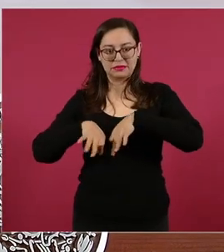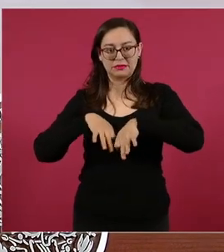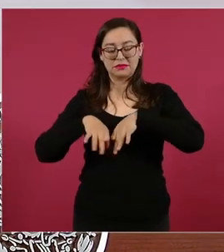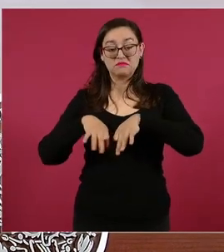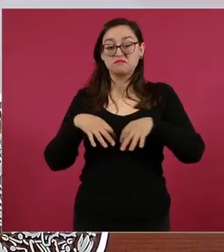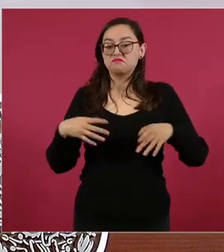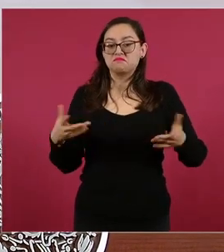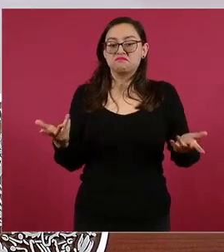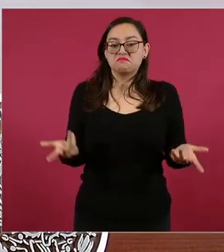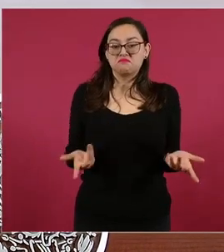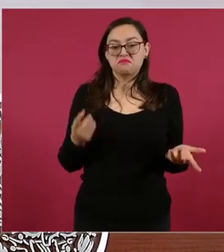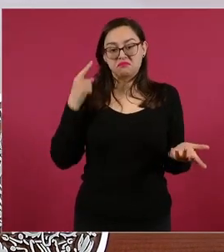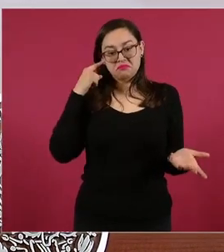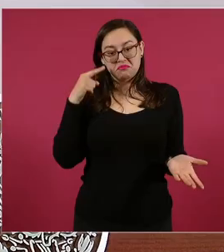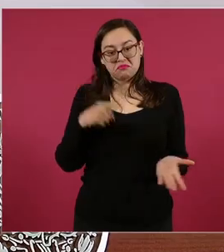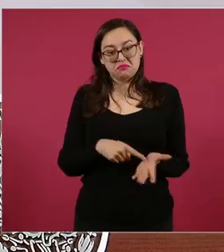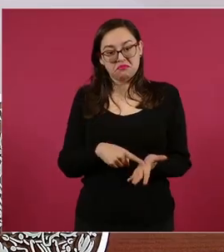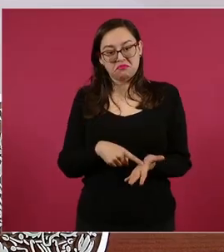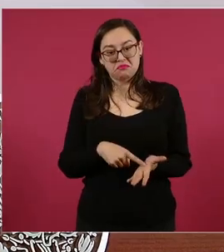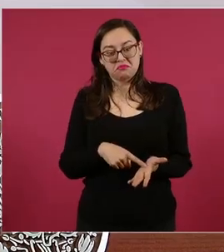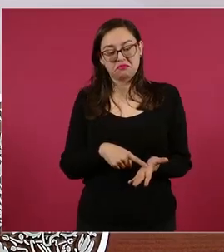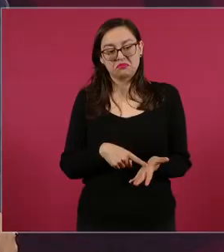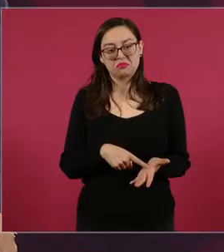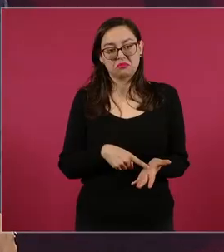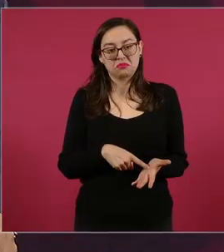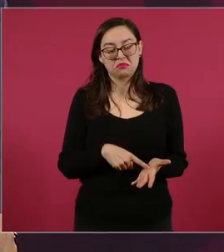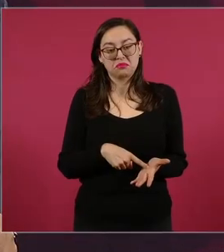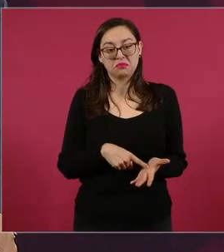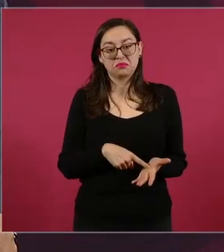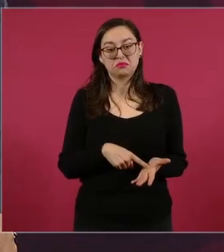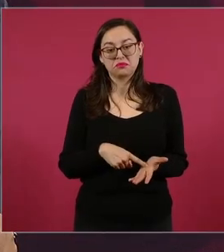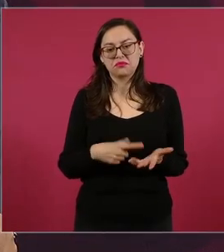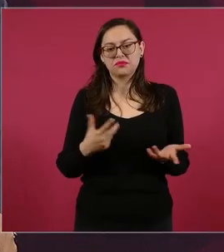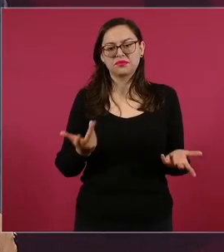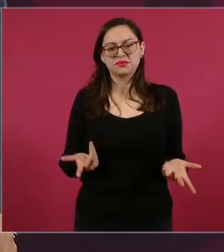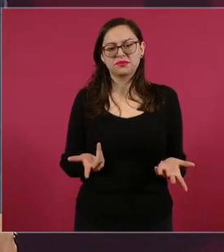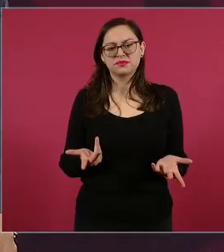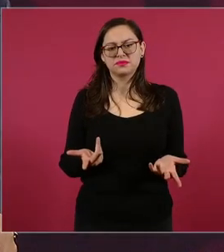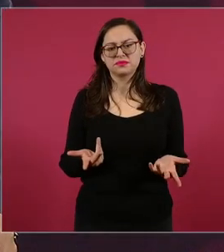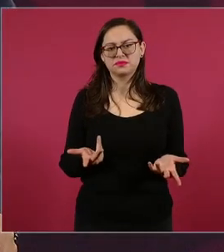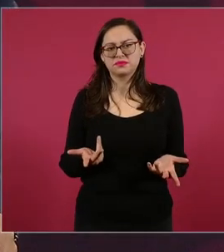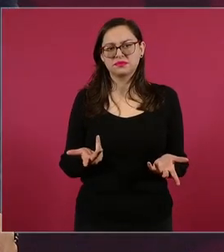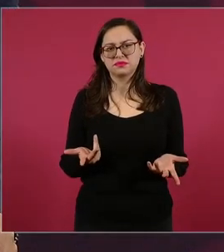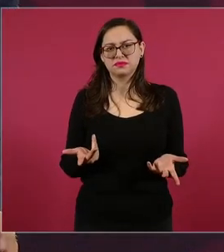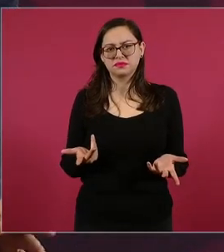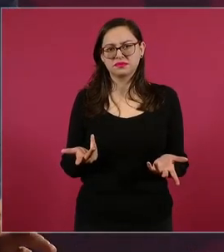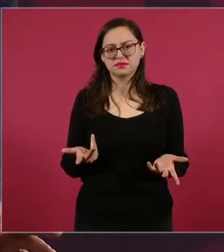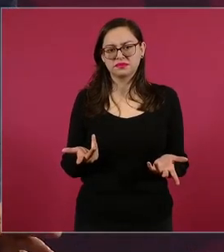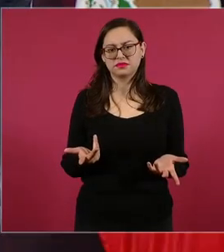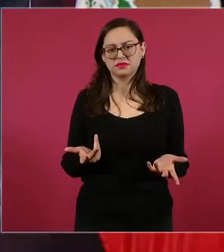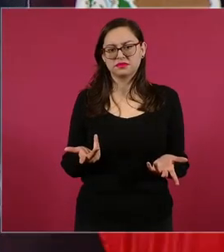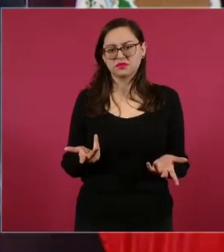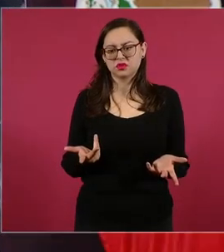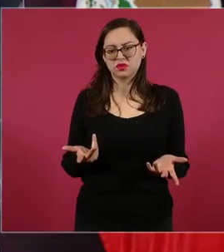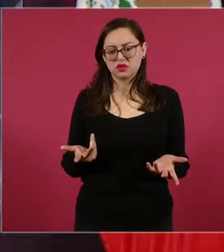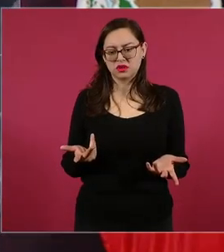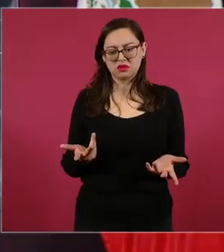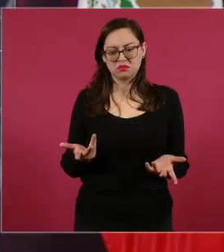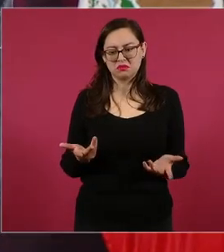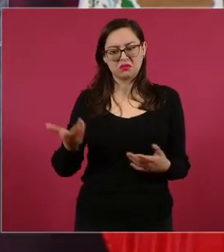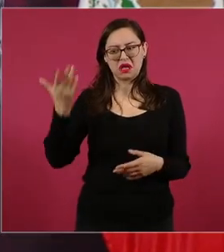Yo creo que nunca había sucedido esto, de que el presidente constitucional, la presidenta